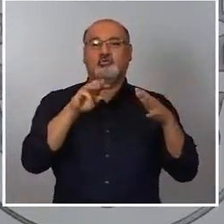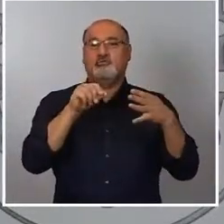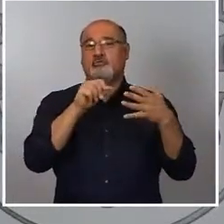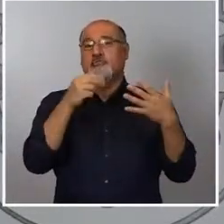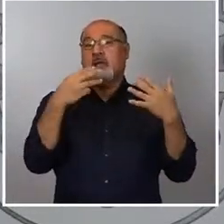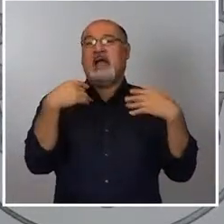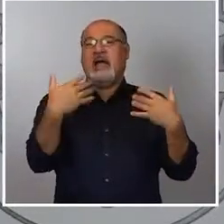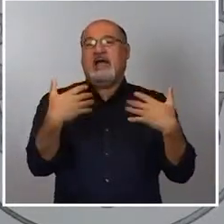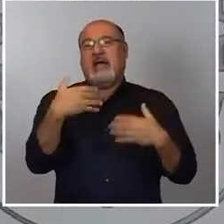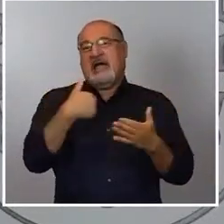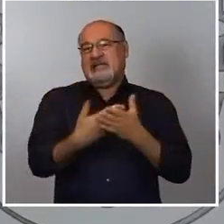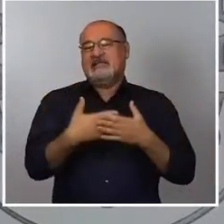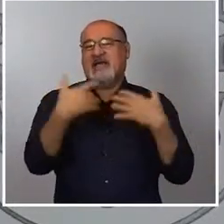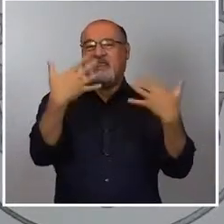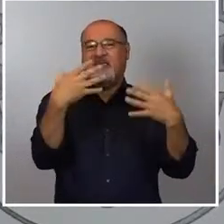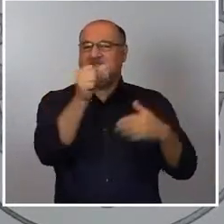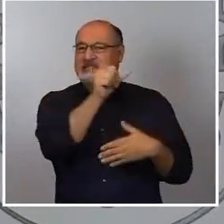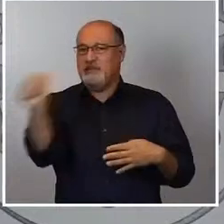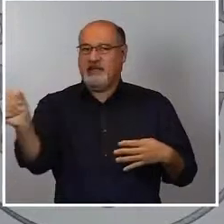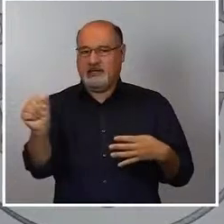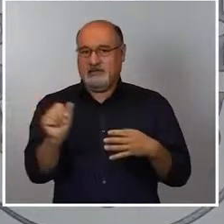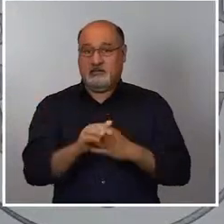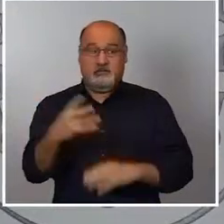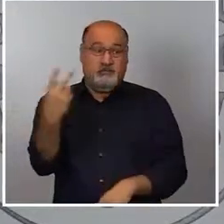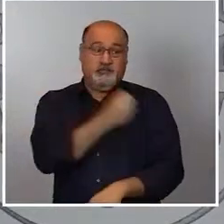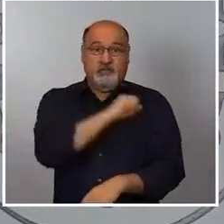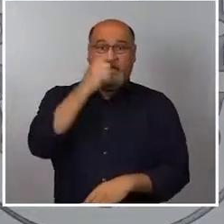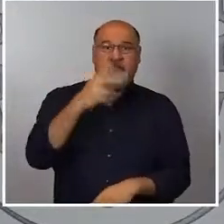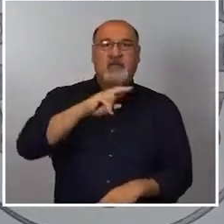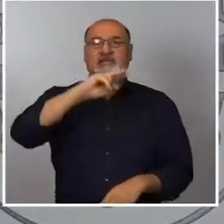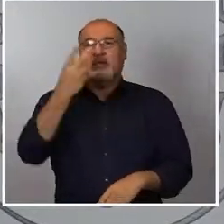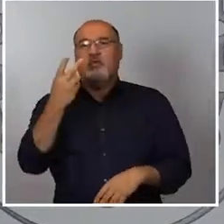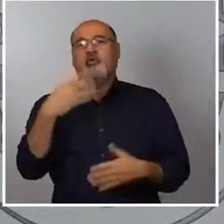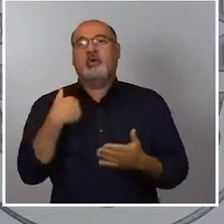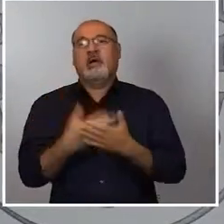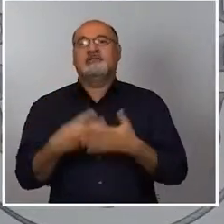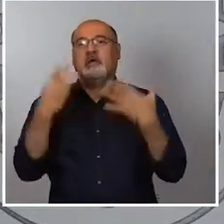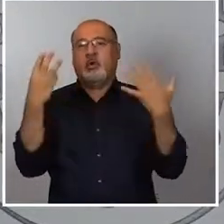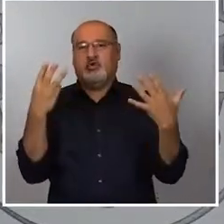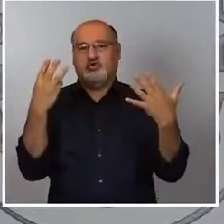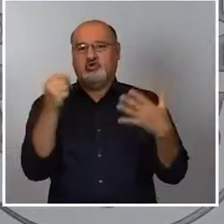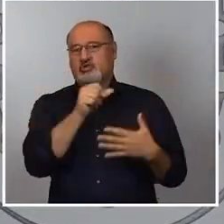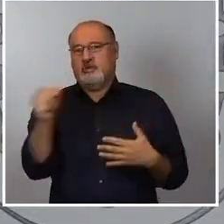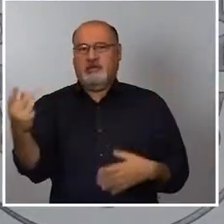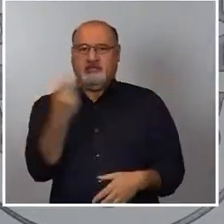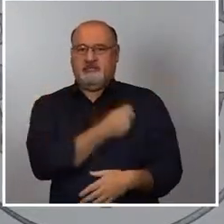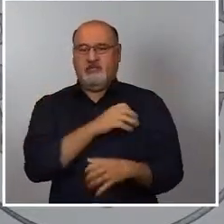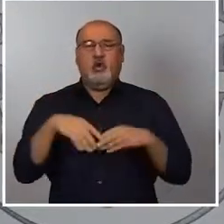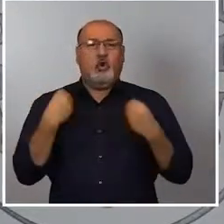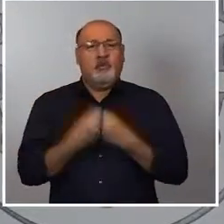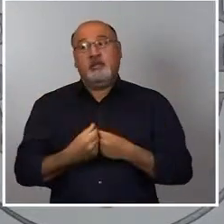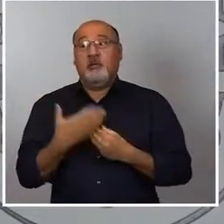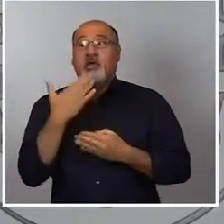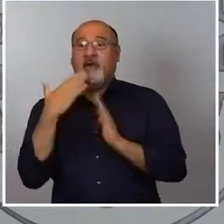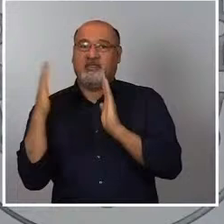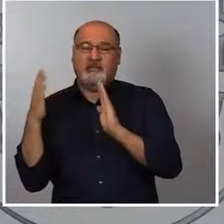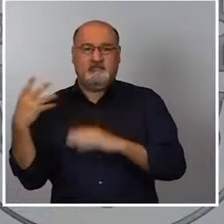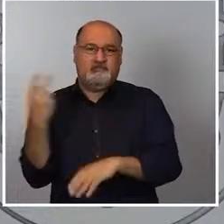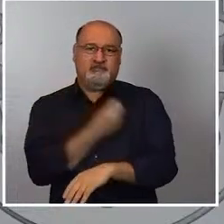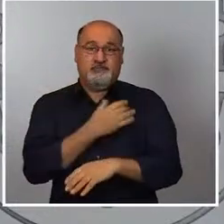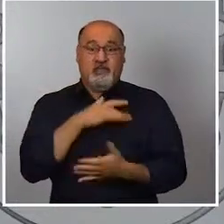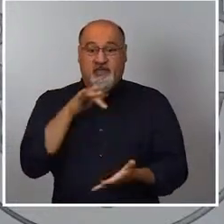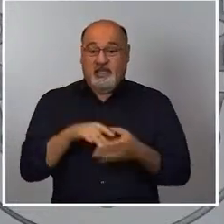garantizar esa protección completa a las personas que están en este tramo de edad y ya con el día de hoy prácticamente